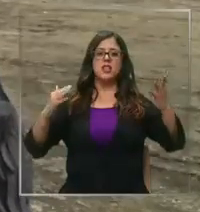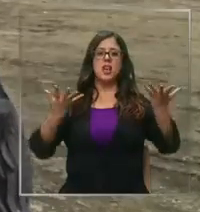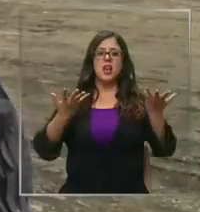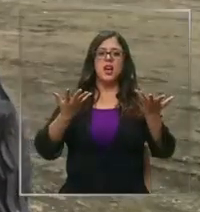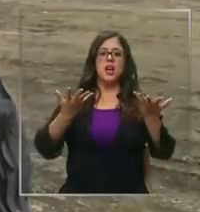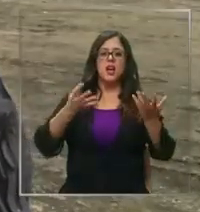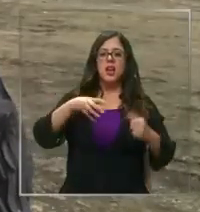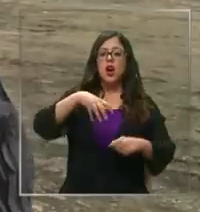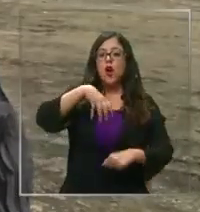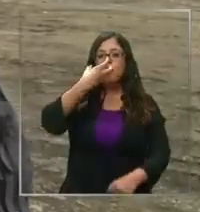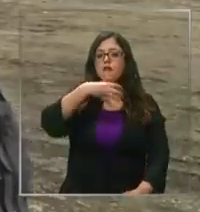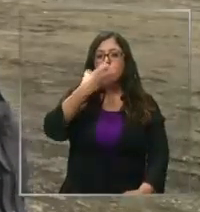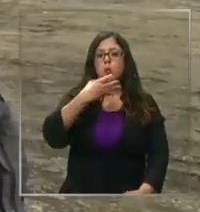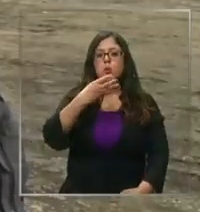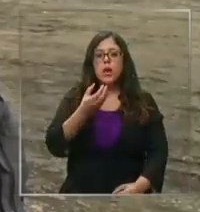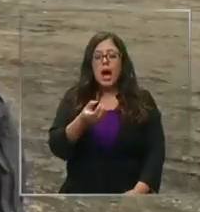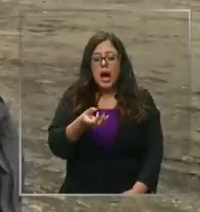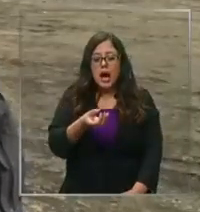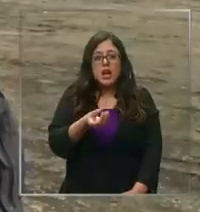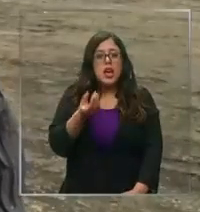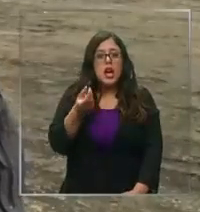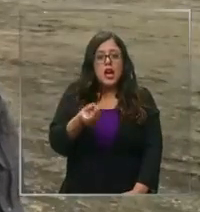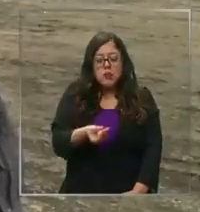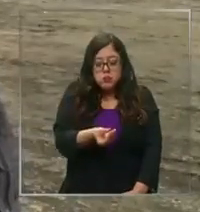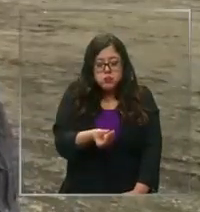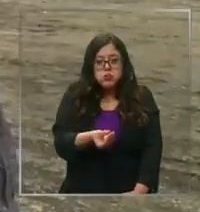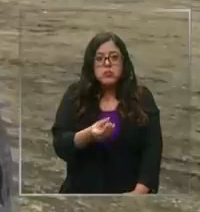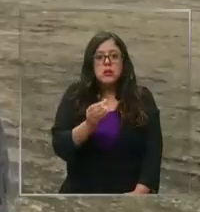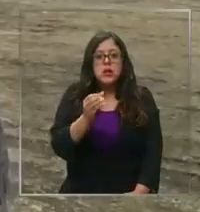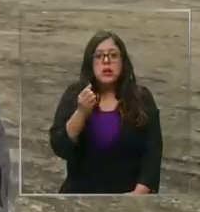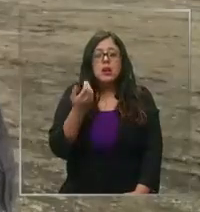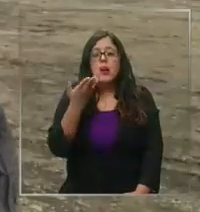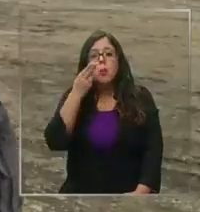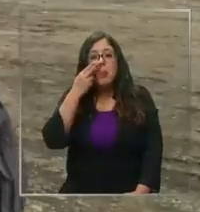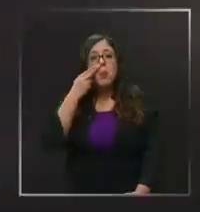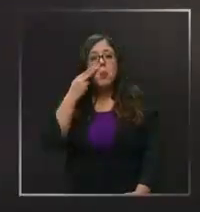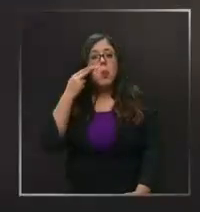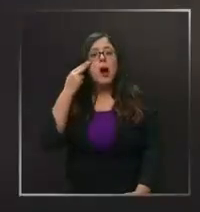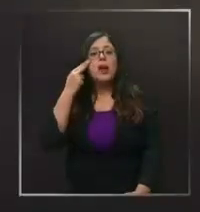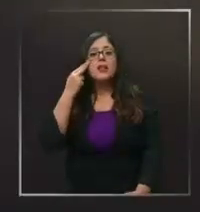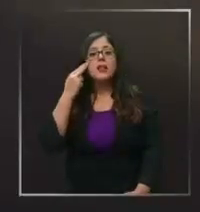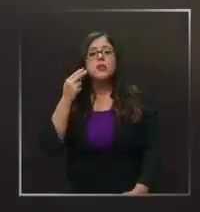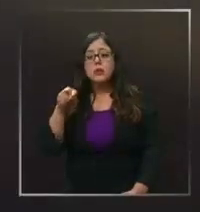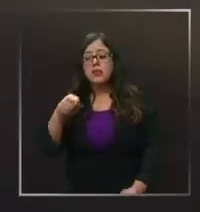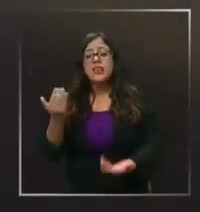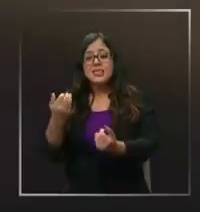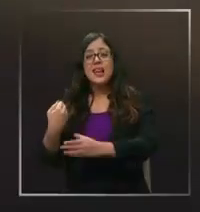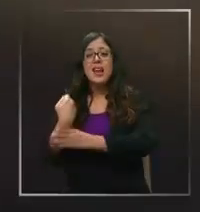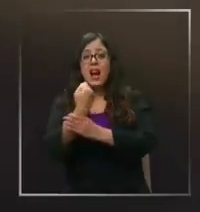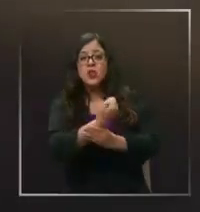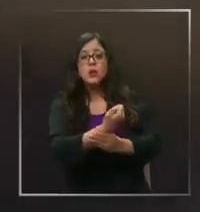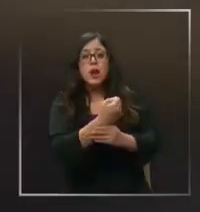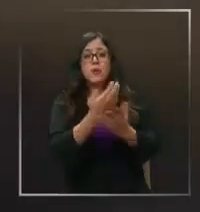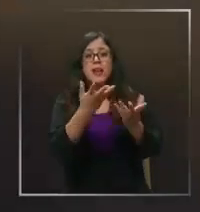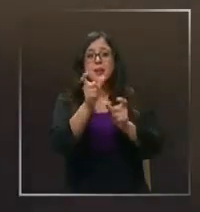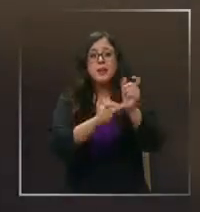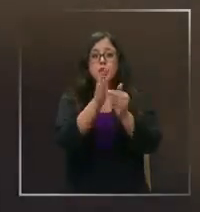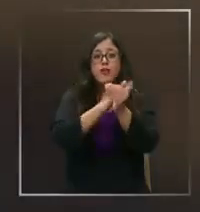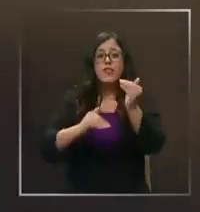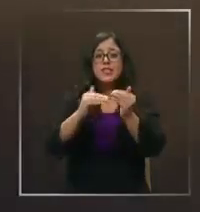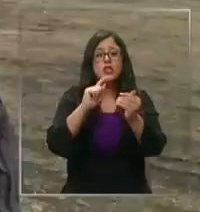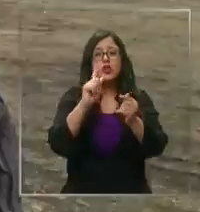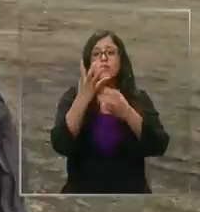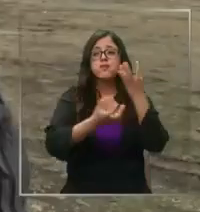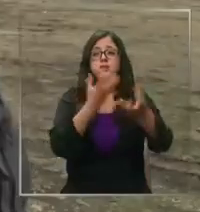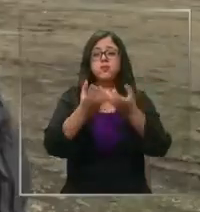arándanos, creo que era necesario la colaboración de él para que a sus vecinos no se le quemara la casa. La negación por su parte de ayudar